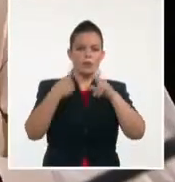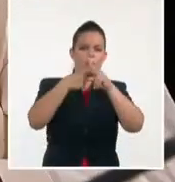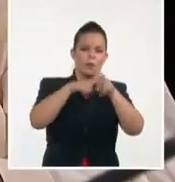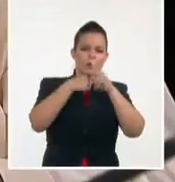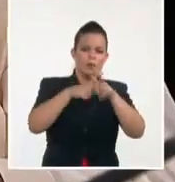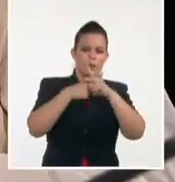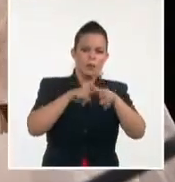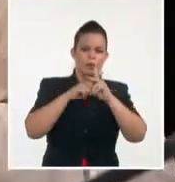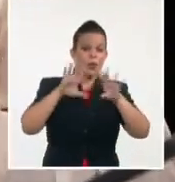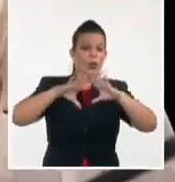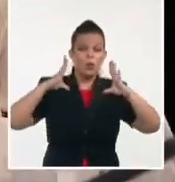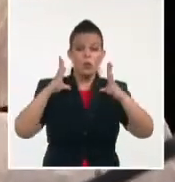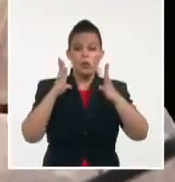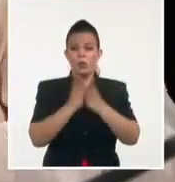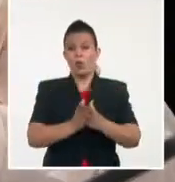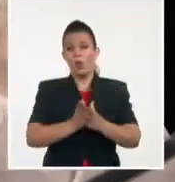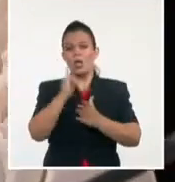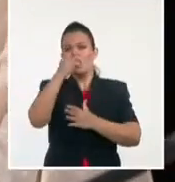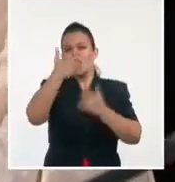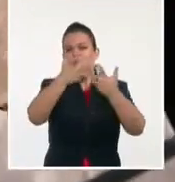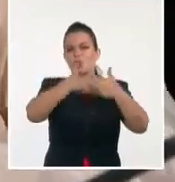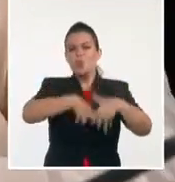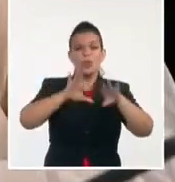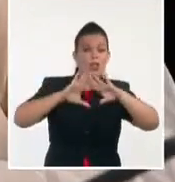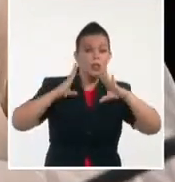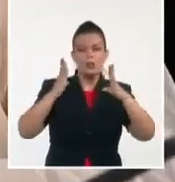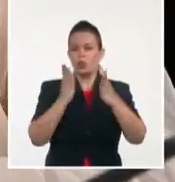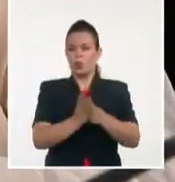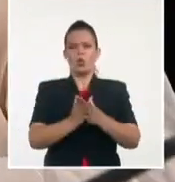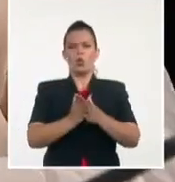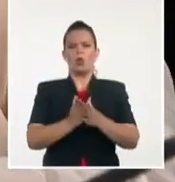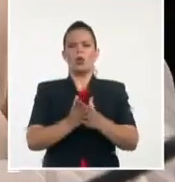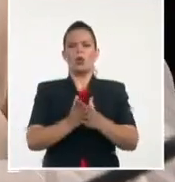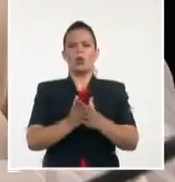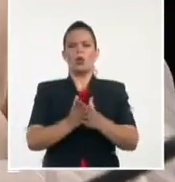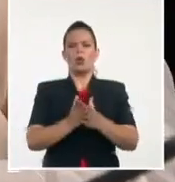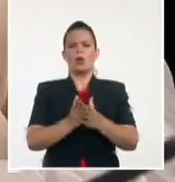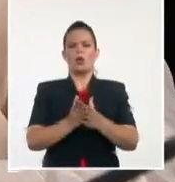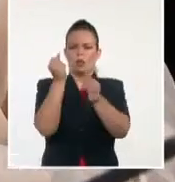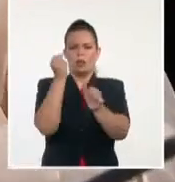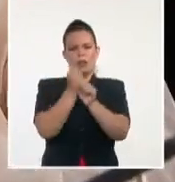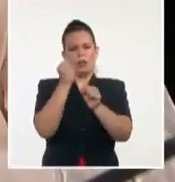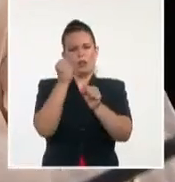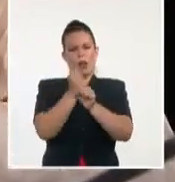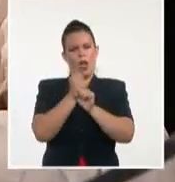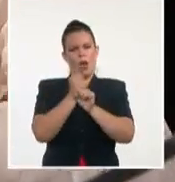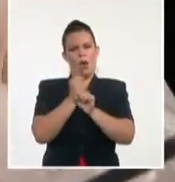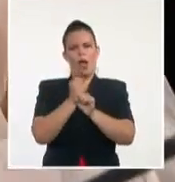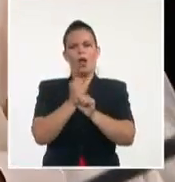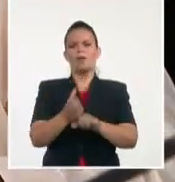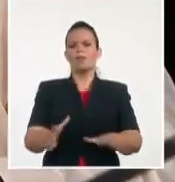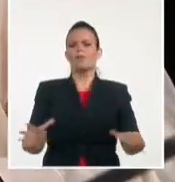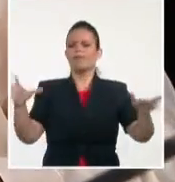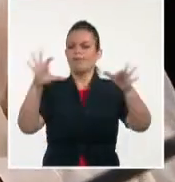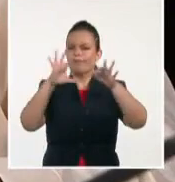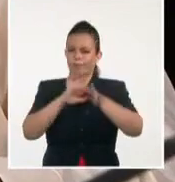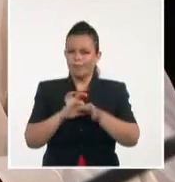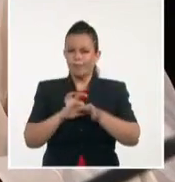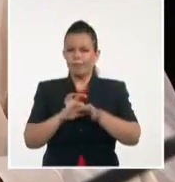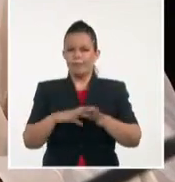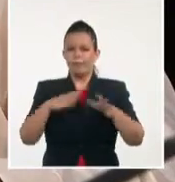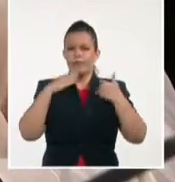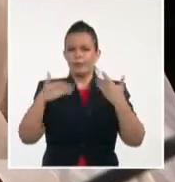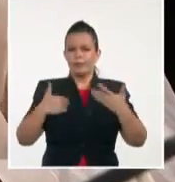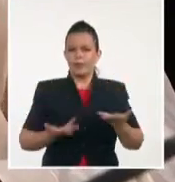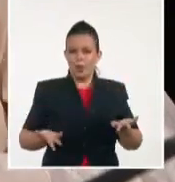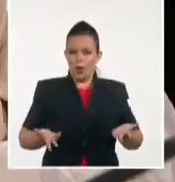manera general, todos esos organismos han hecho también un trabajo muy coordinado, hacer que funcione